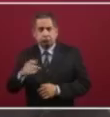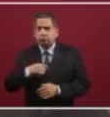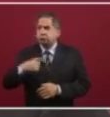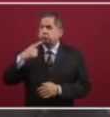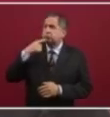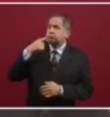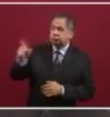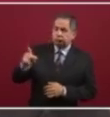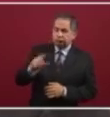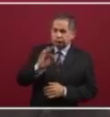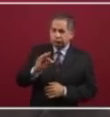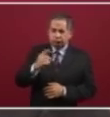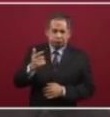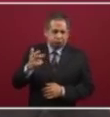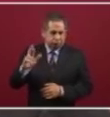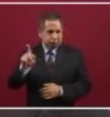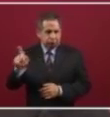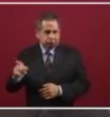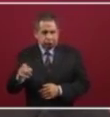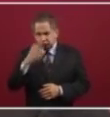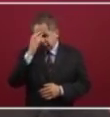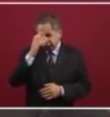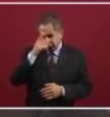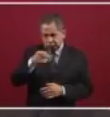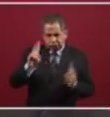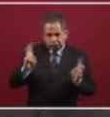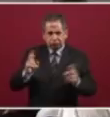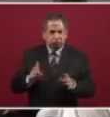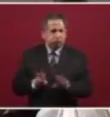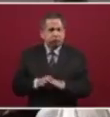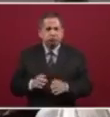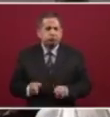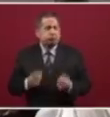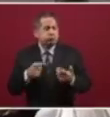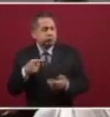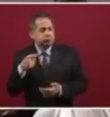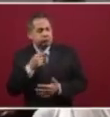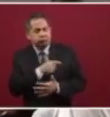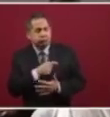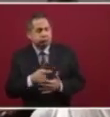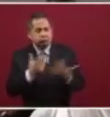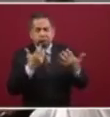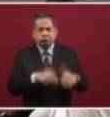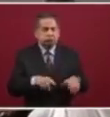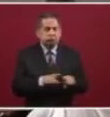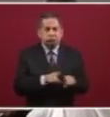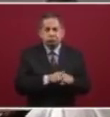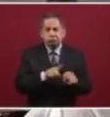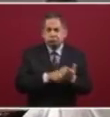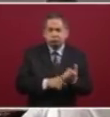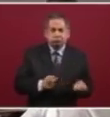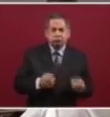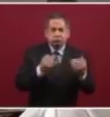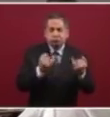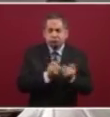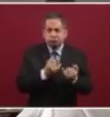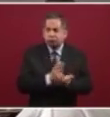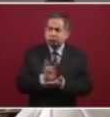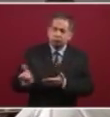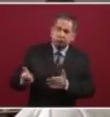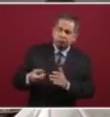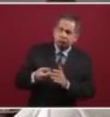la Fiscalía sobre este tema, si conoces de este tema y cuántas situaciones, cuántas empresas están en esta situación de evadir impuestos.